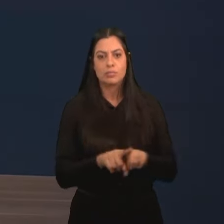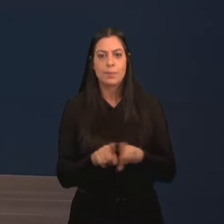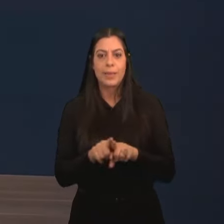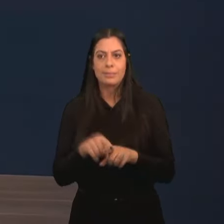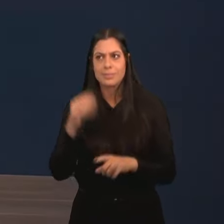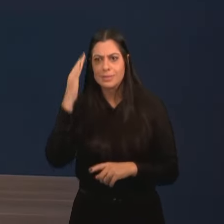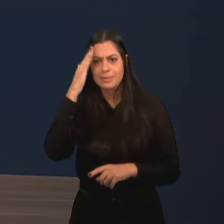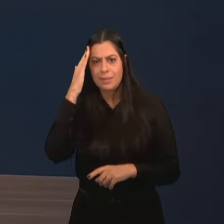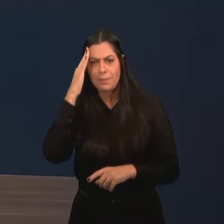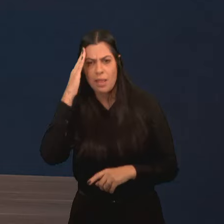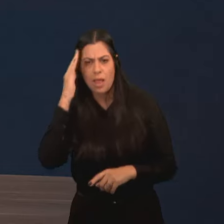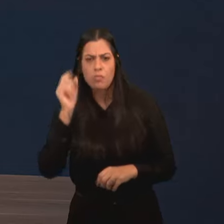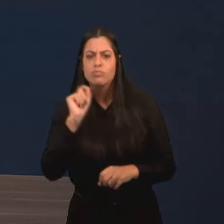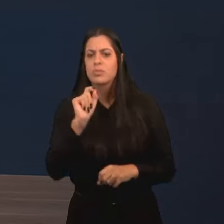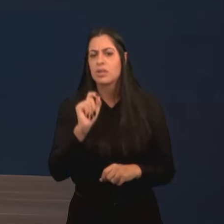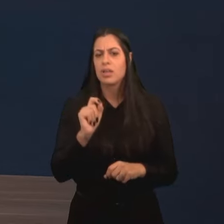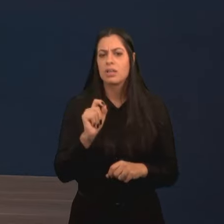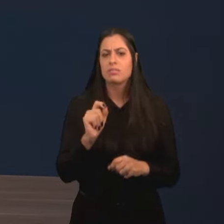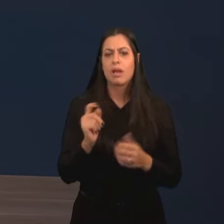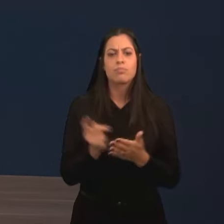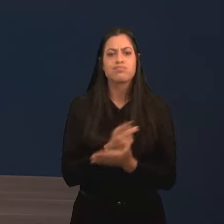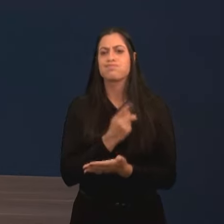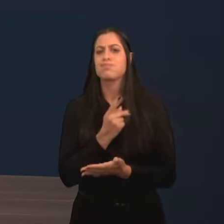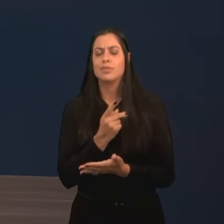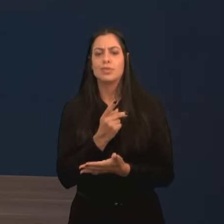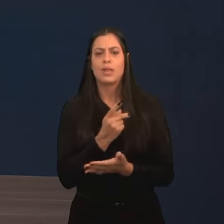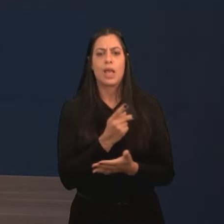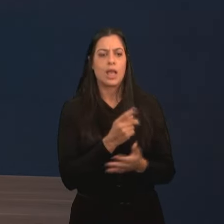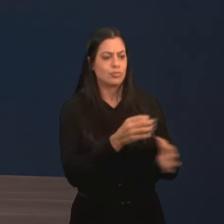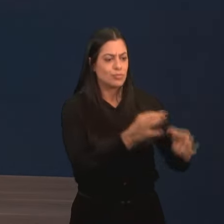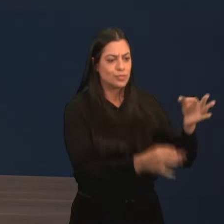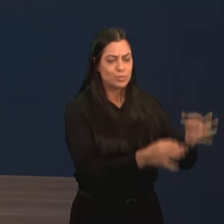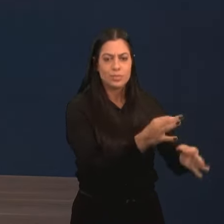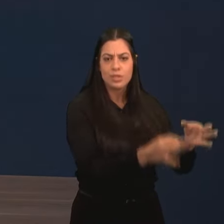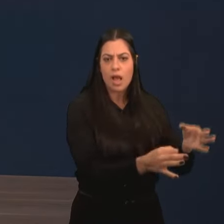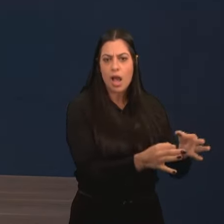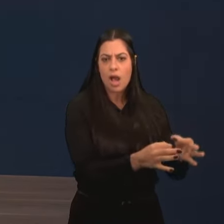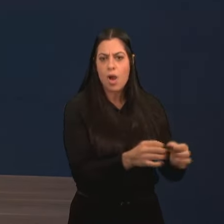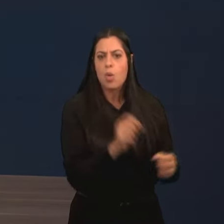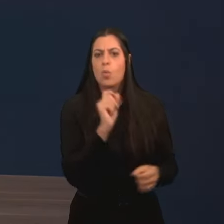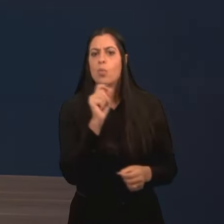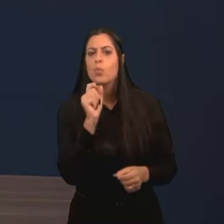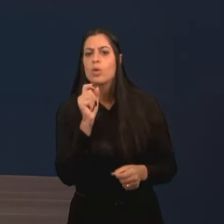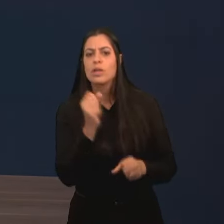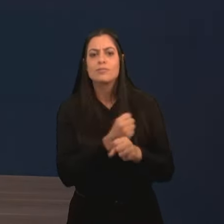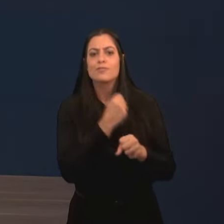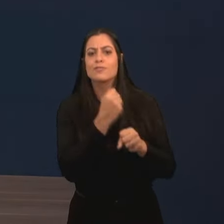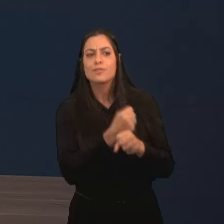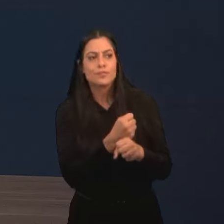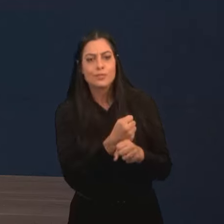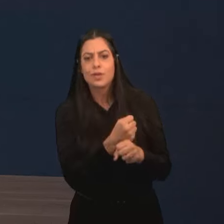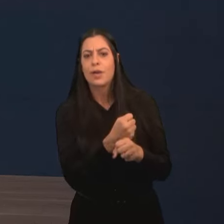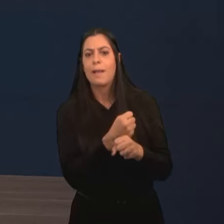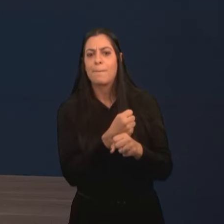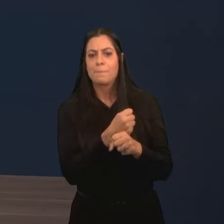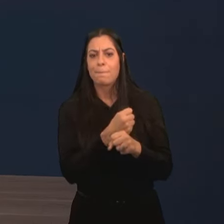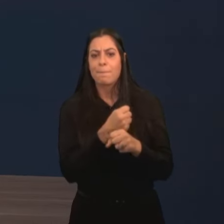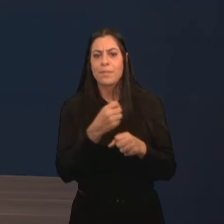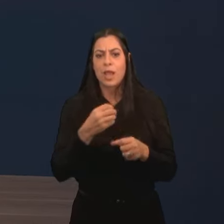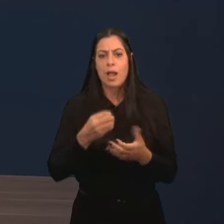Es necesario que se sepa qué está siendo producido en los tribunales. ¿Cuáles son esas construcciones